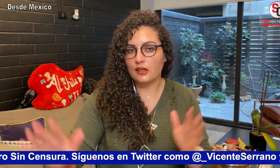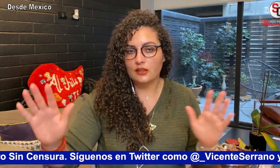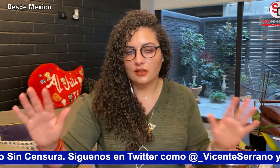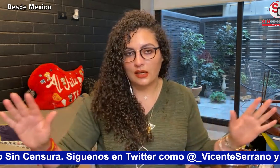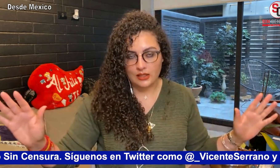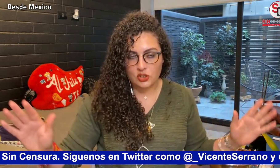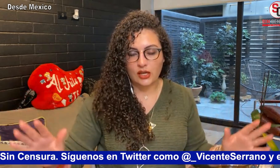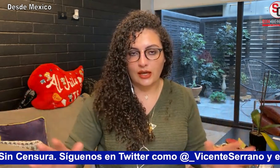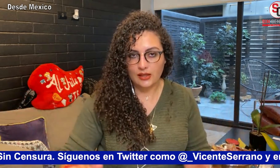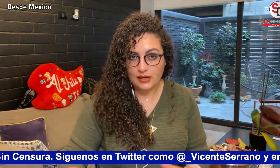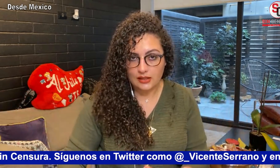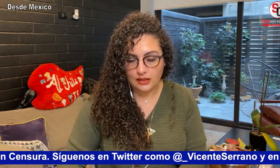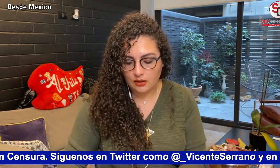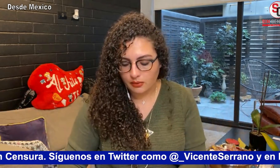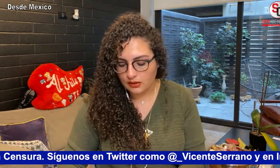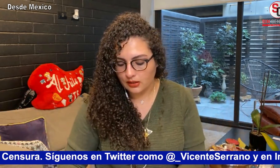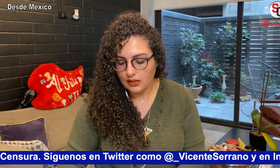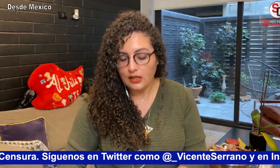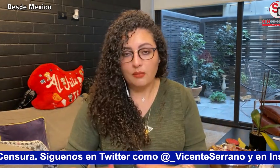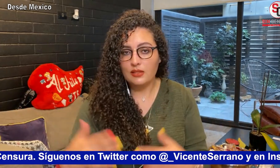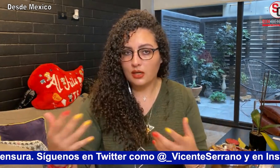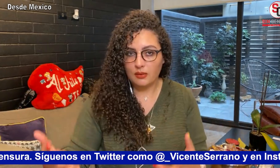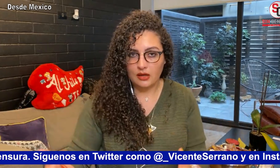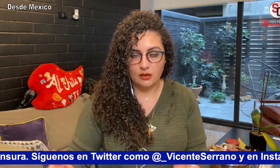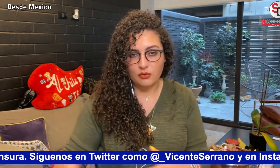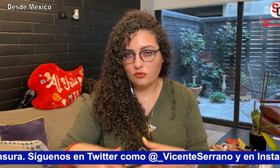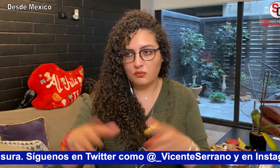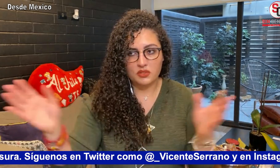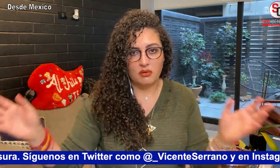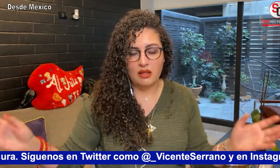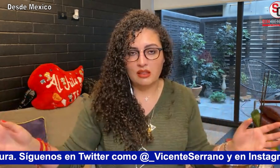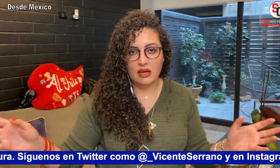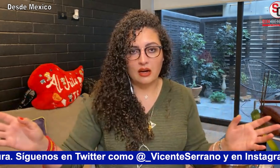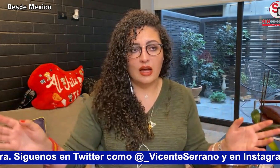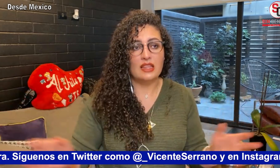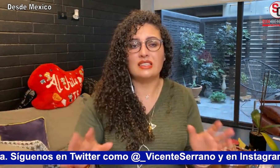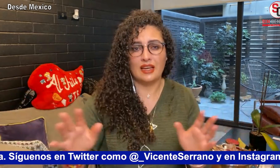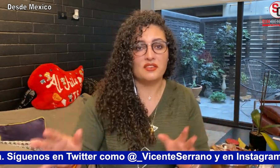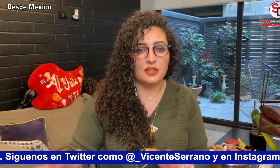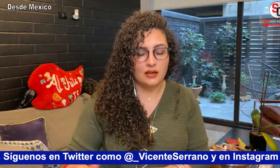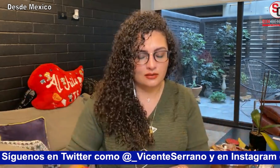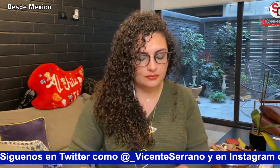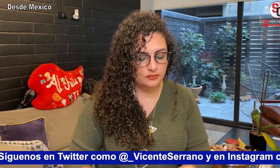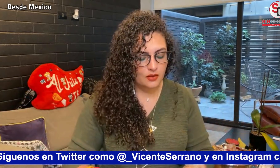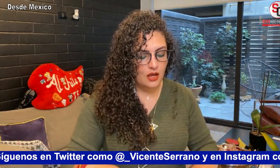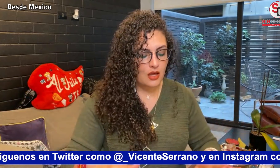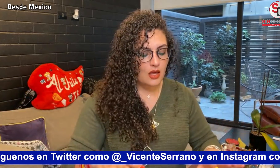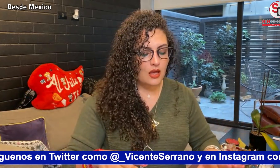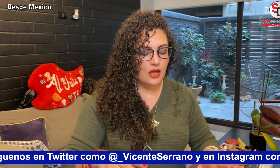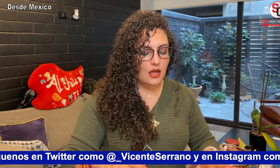va a ir a la chingada, literalmente, y va a escribir libros, se va a dedicar a descansar.